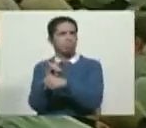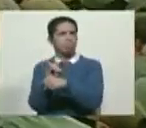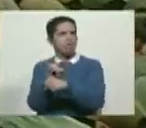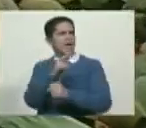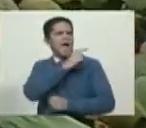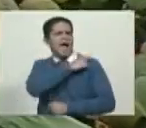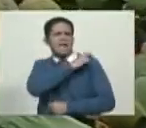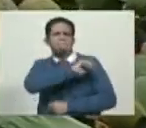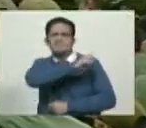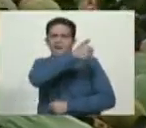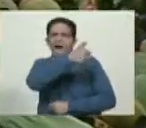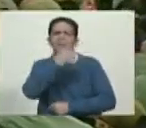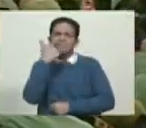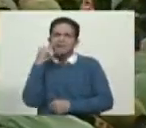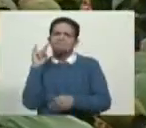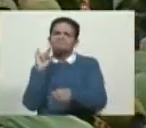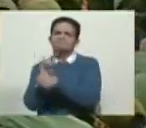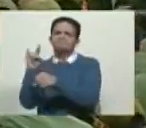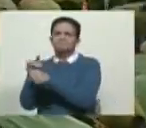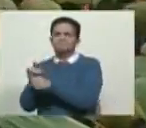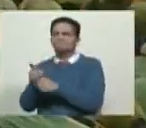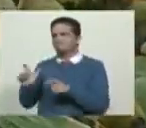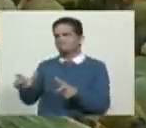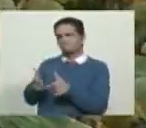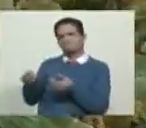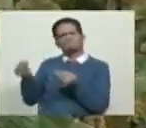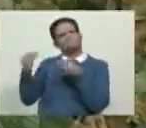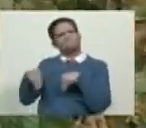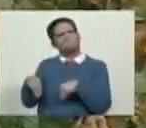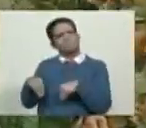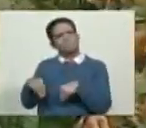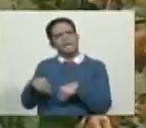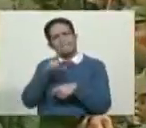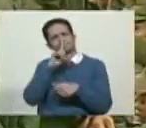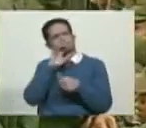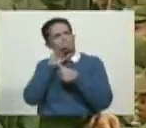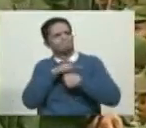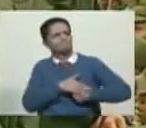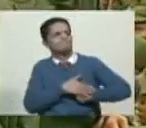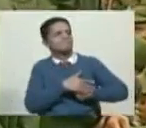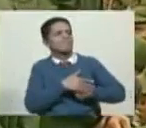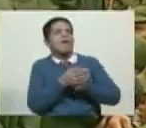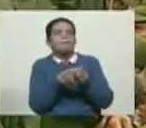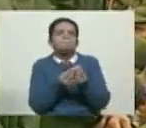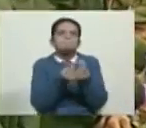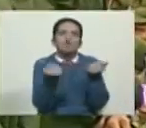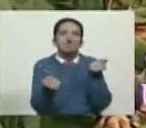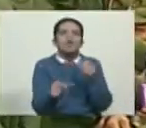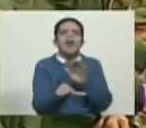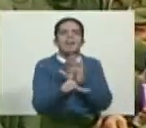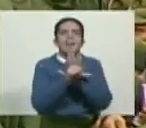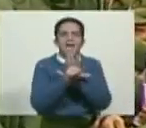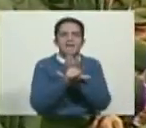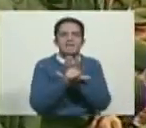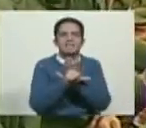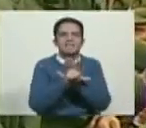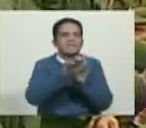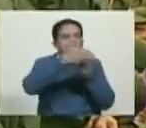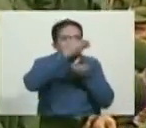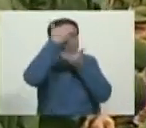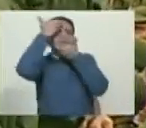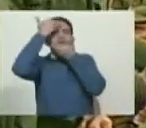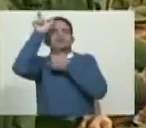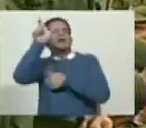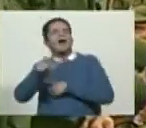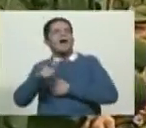almirantes traidores, se plegaron a la oligarquía, desaparecieron la Constitución, secuestraron a un